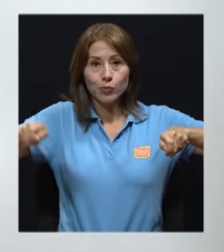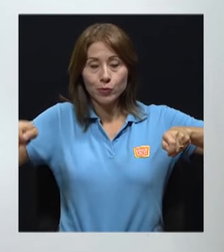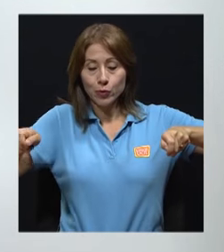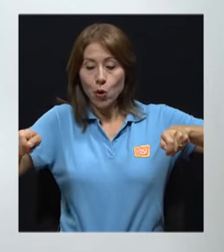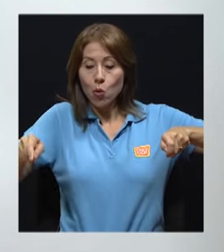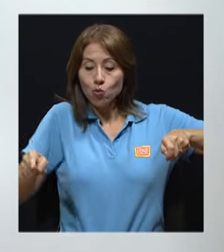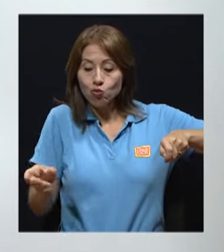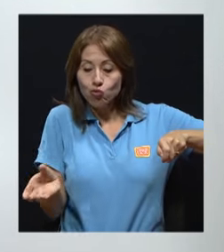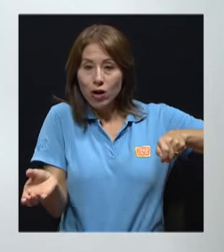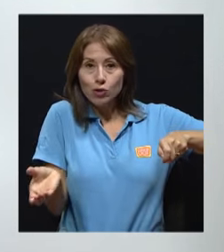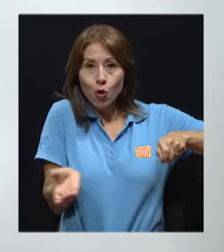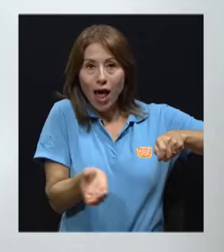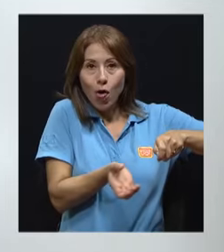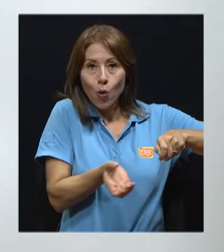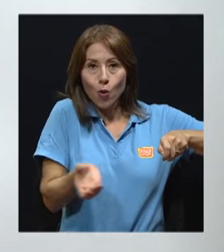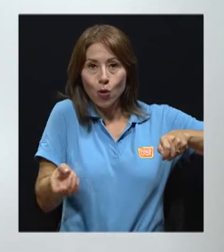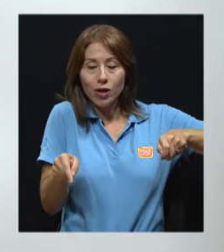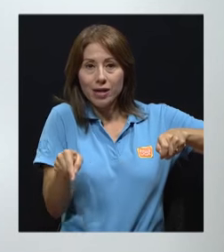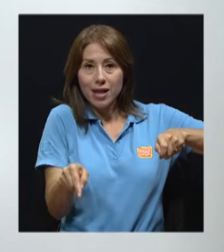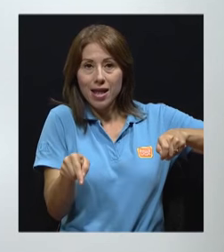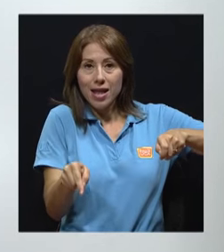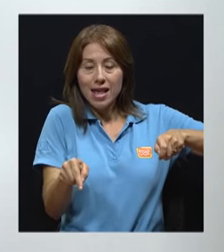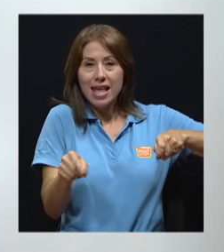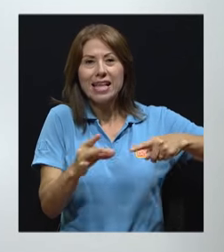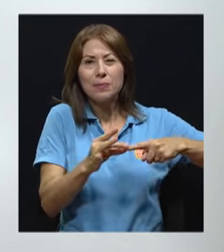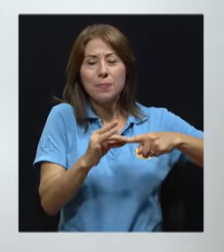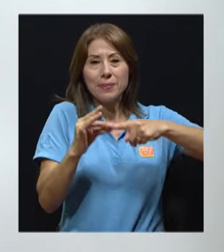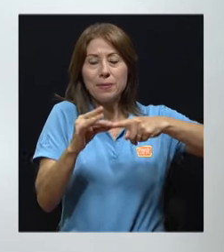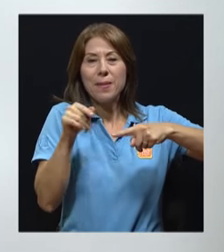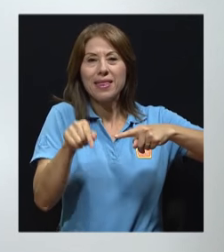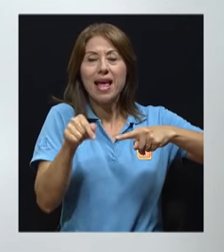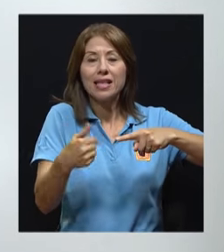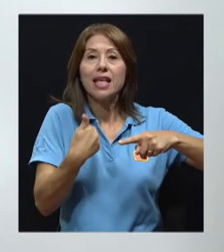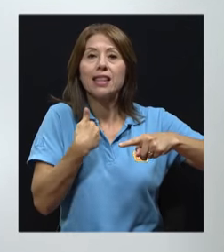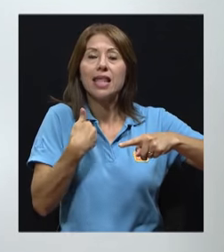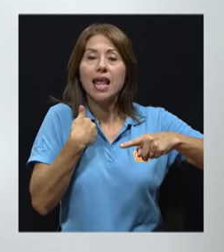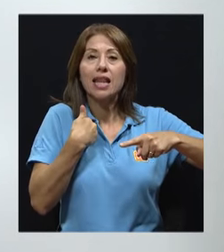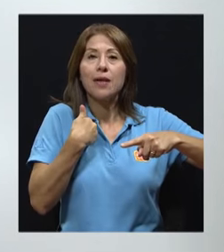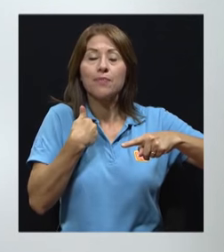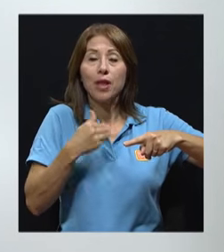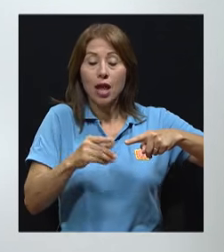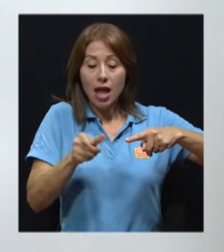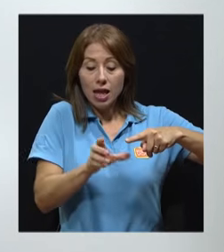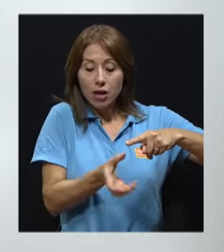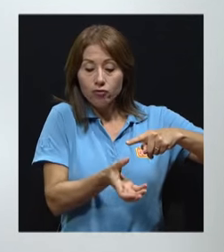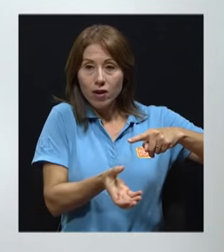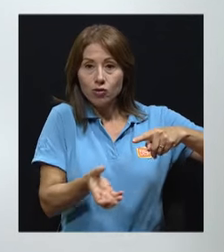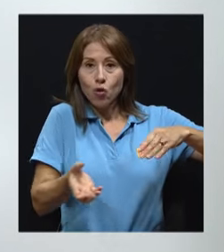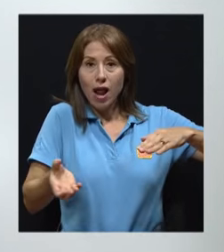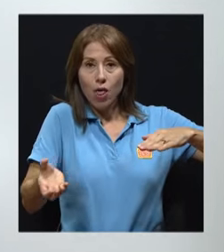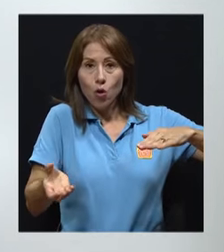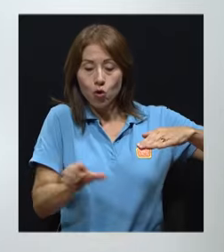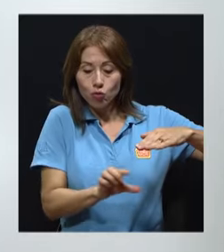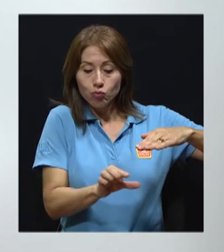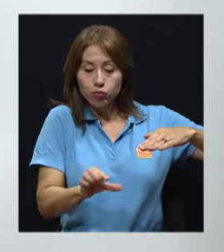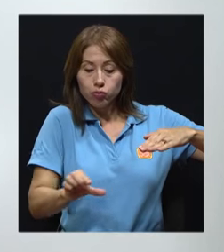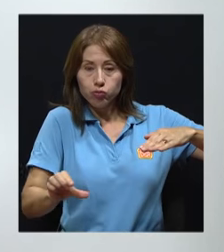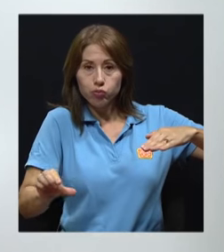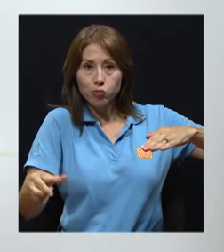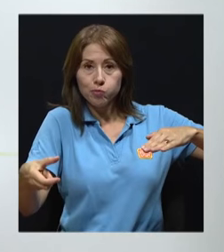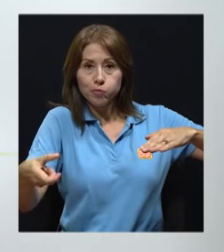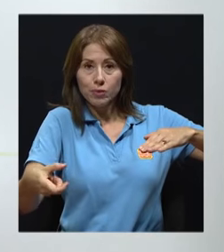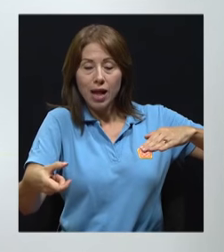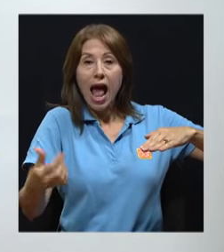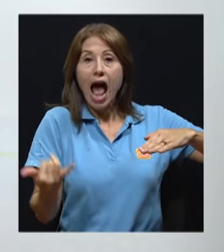o suspendido un resonador por tecla y sobre todo eh un bisel